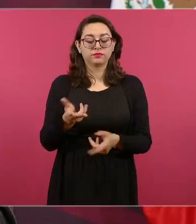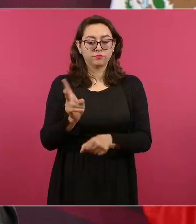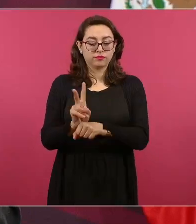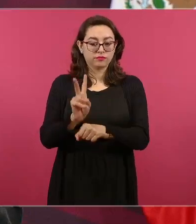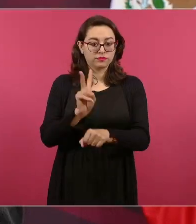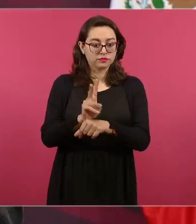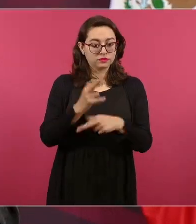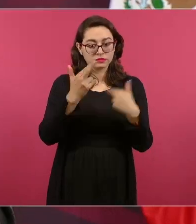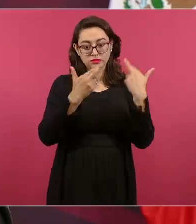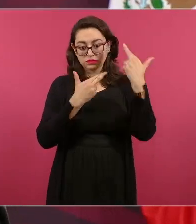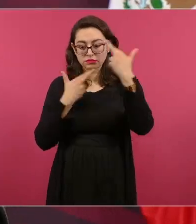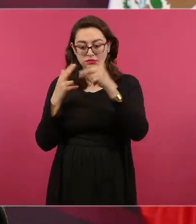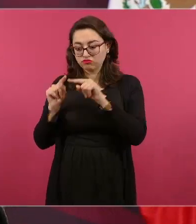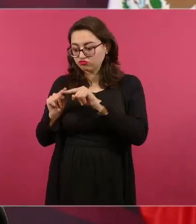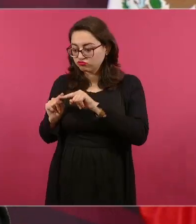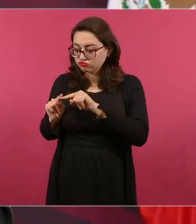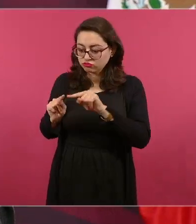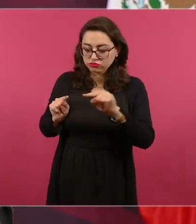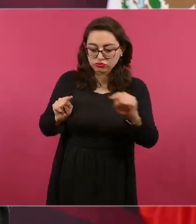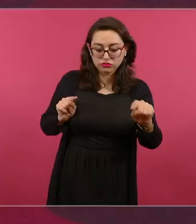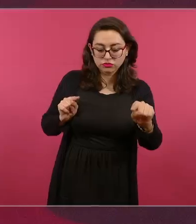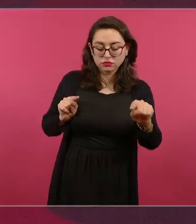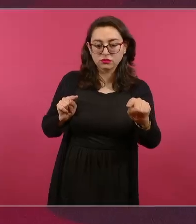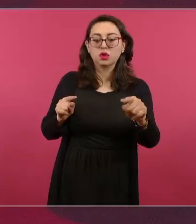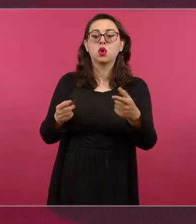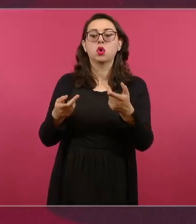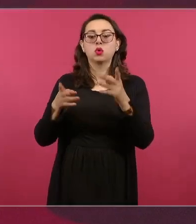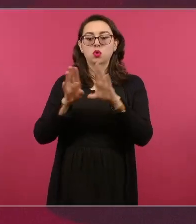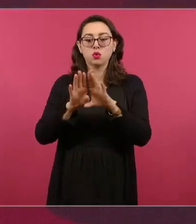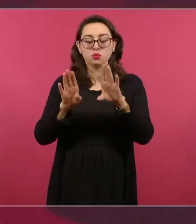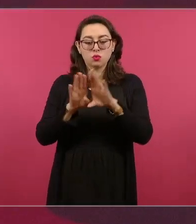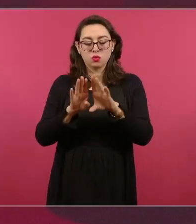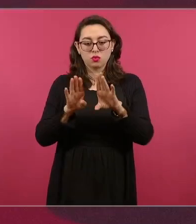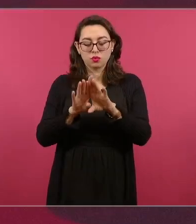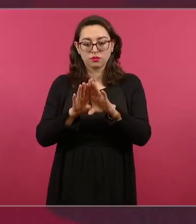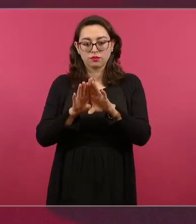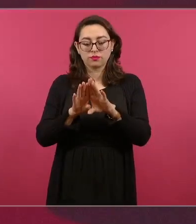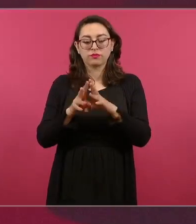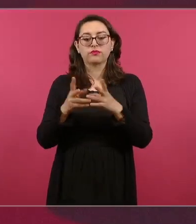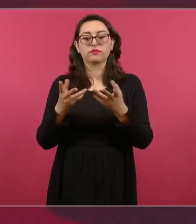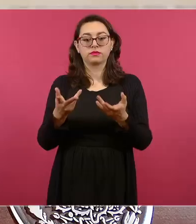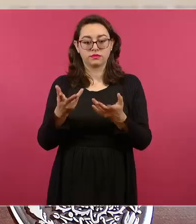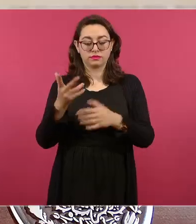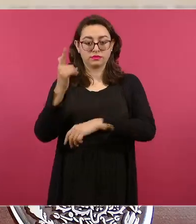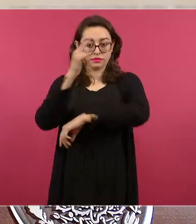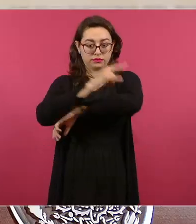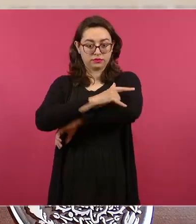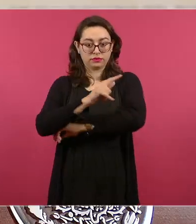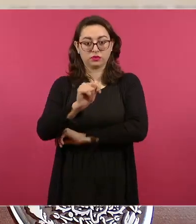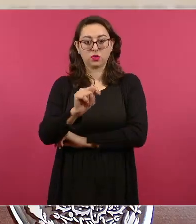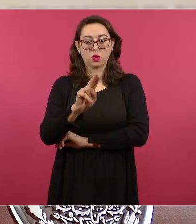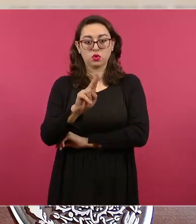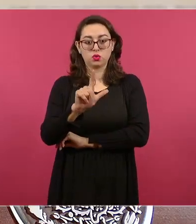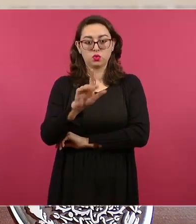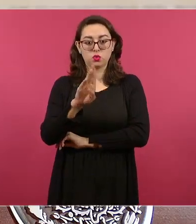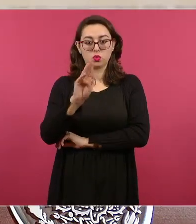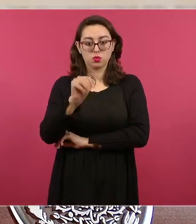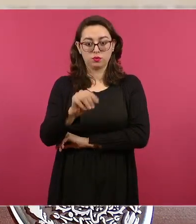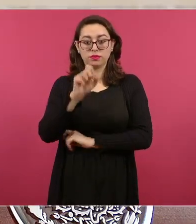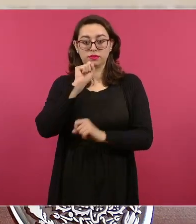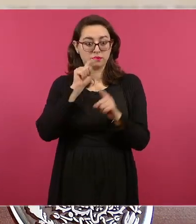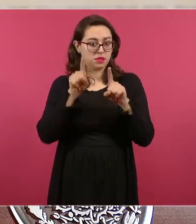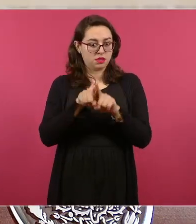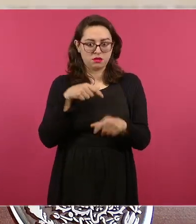supervisar el tramo de Cancún a Tulum, el aeropuerto de Tulum, que va muy avanzado,